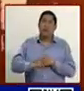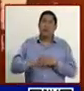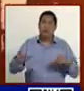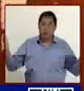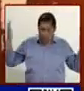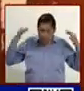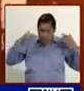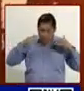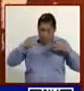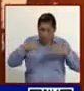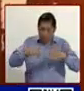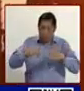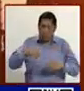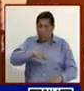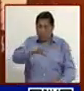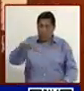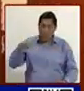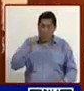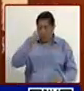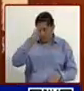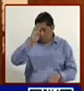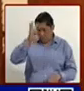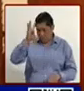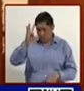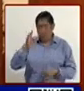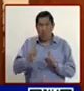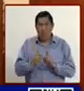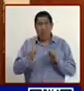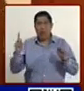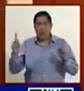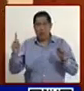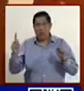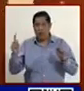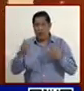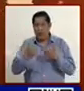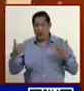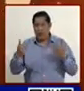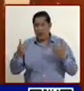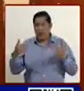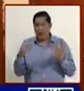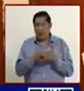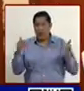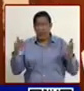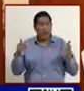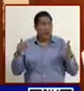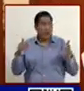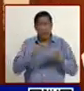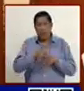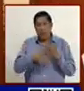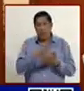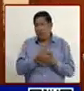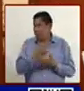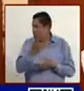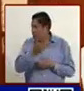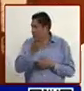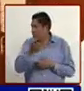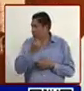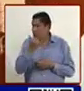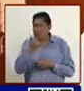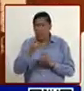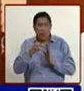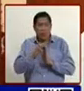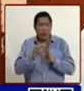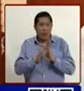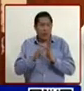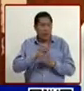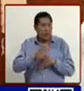asamblea en Urujara, pues han creado un paralelo en Villa Fátima, ¿no? Pisoteando, vulnerando todos los, el